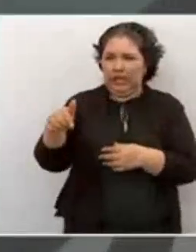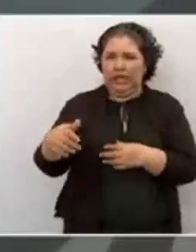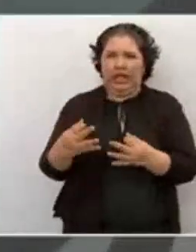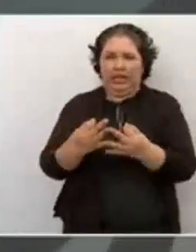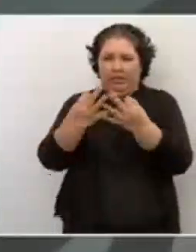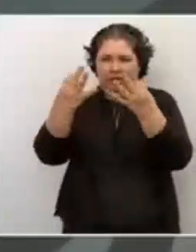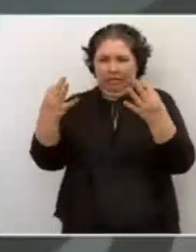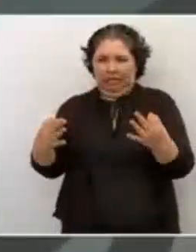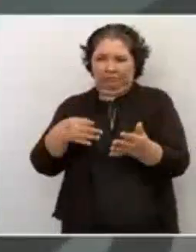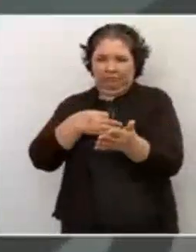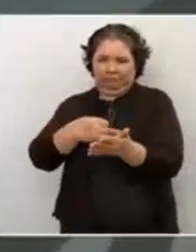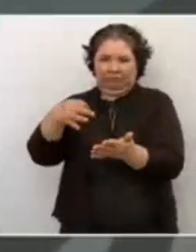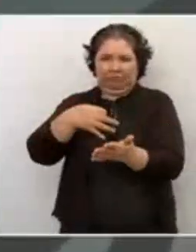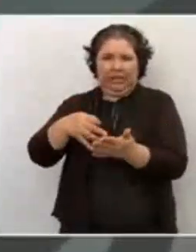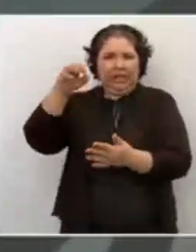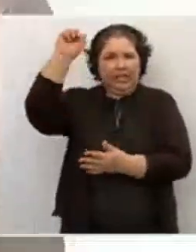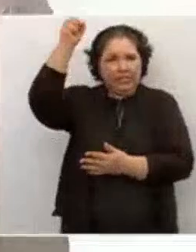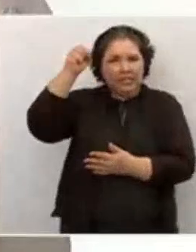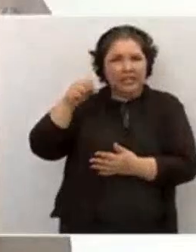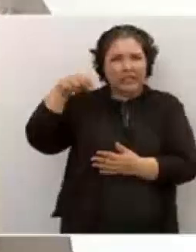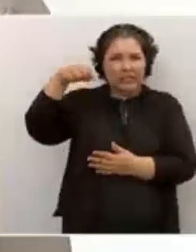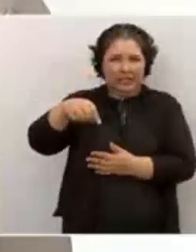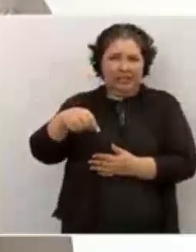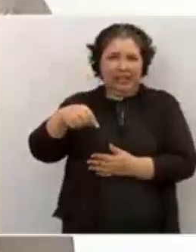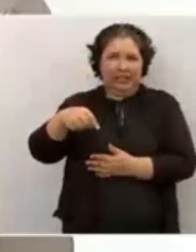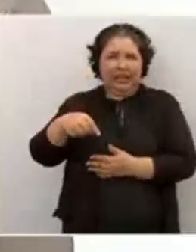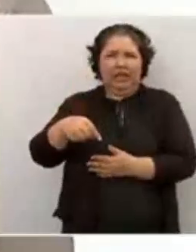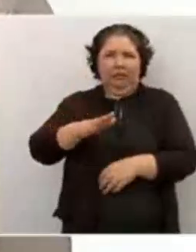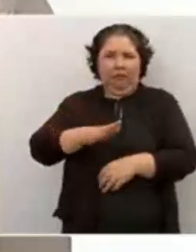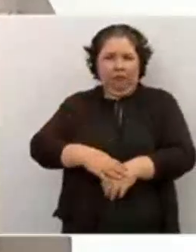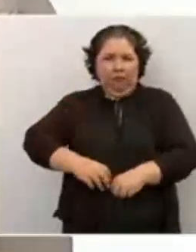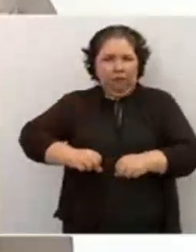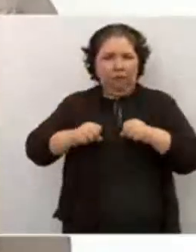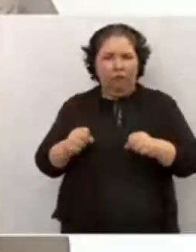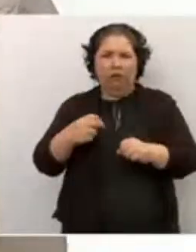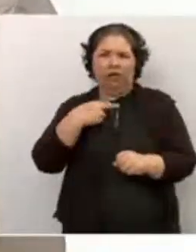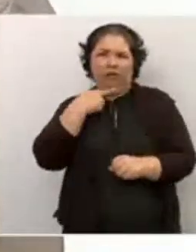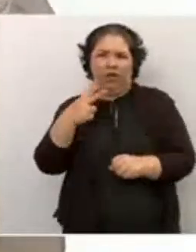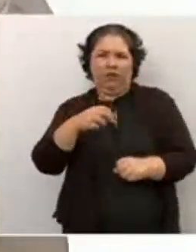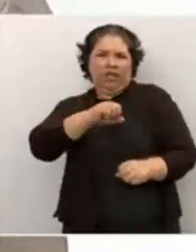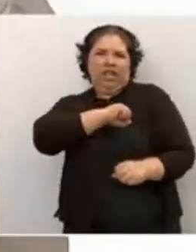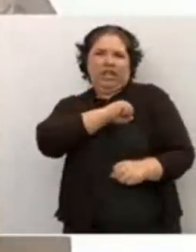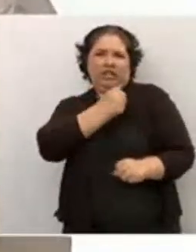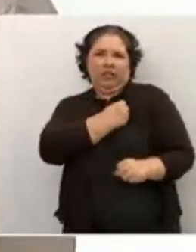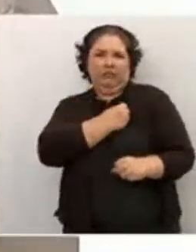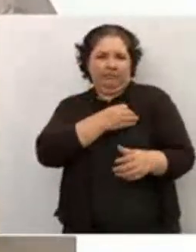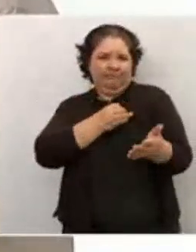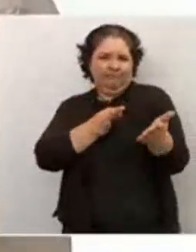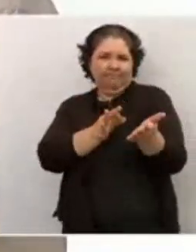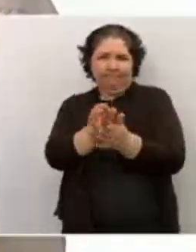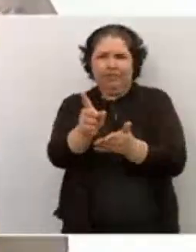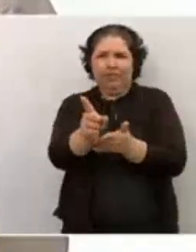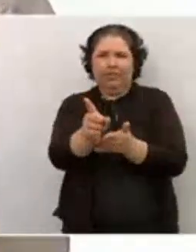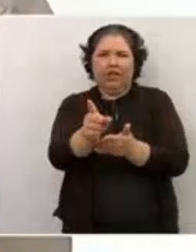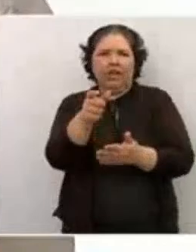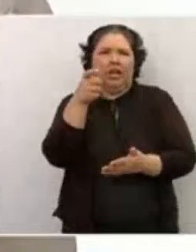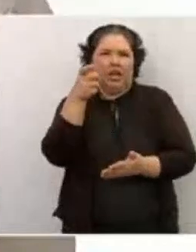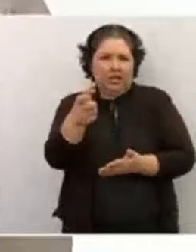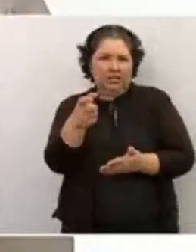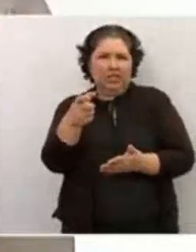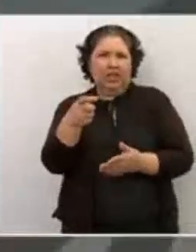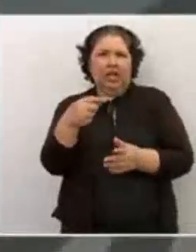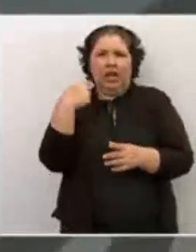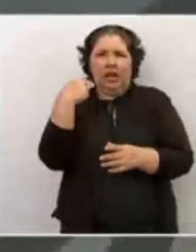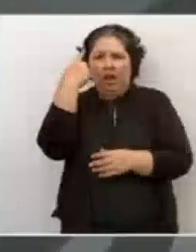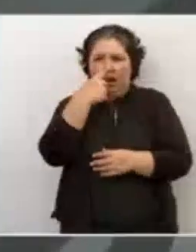y trabajadora que es Sinaloa, lo decimos fuerte y claro: la salud es un derecho, y ese derecho hoy tiene rostro,